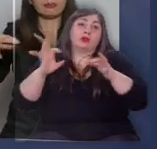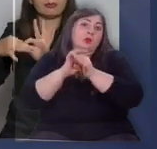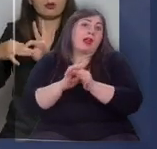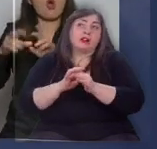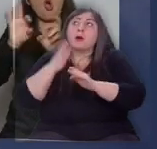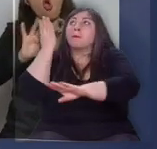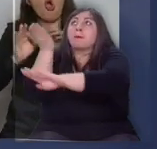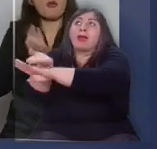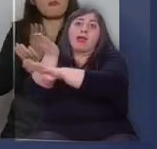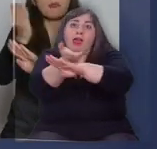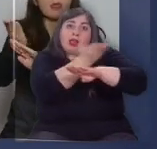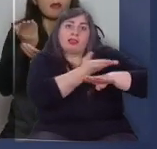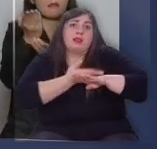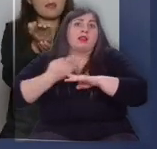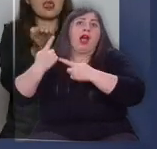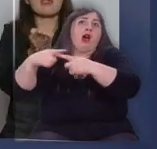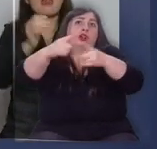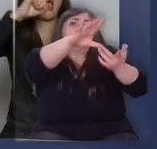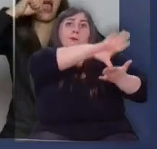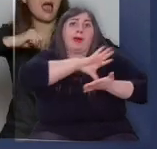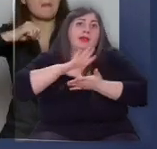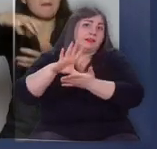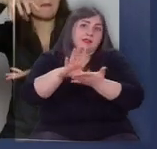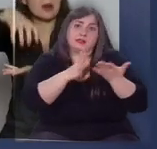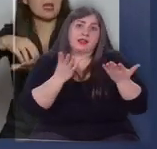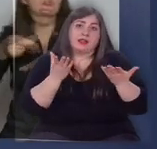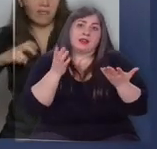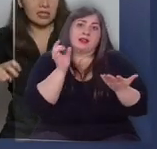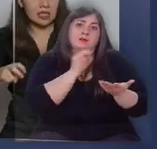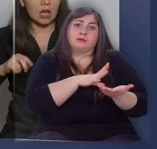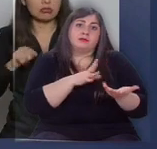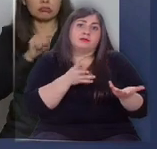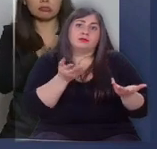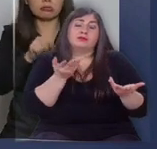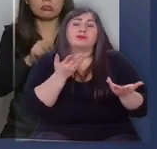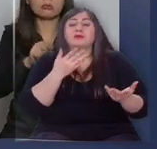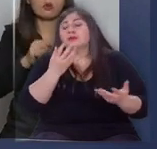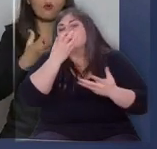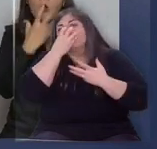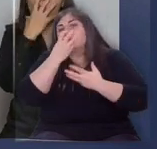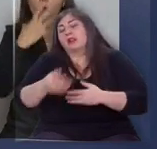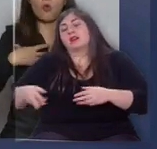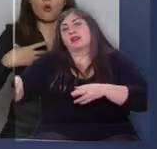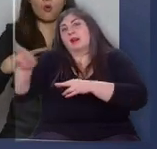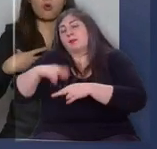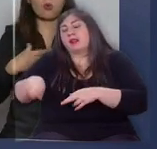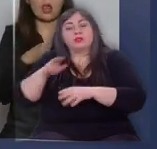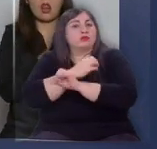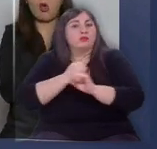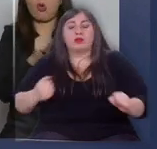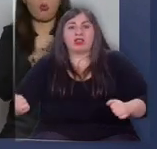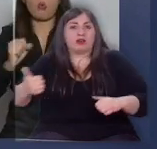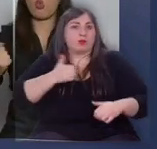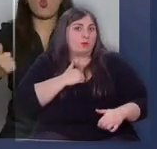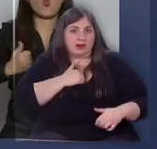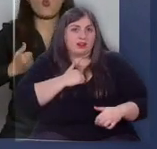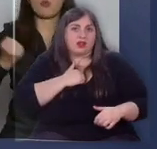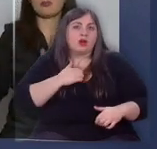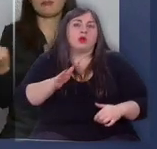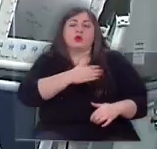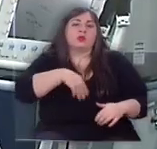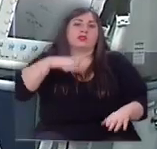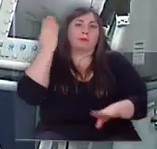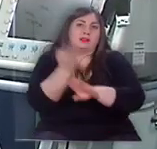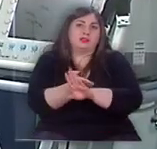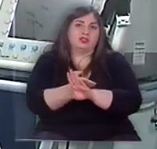vincularnos o de pedir a proveedores que están acreditados en Chile respiradores porque ellos no pueden cumplir con la